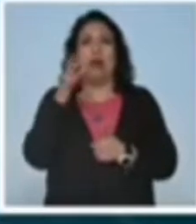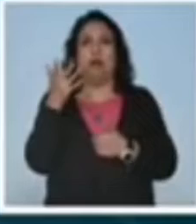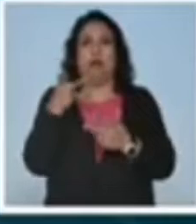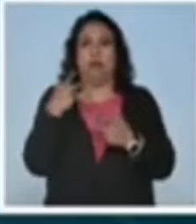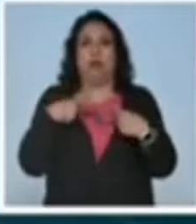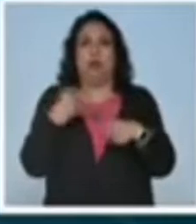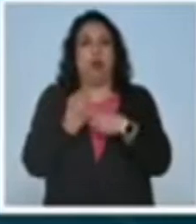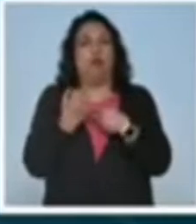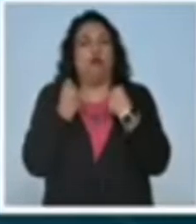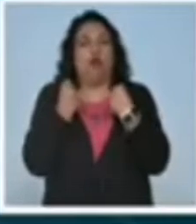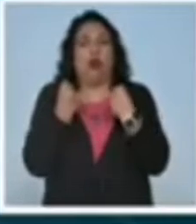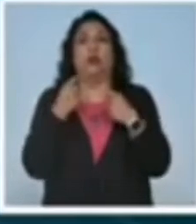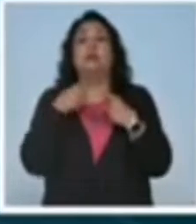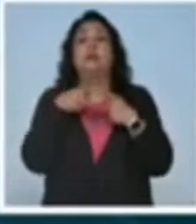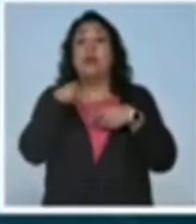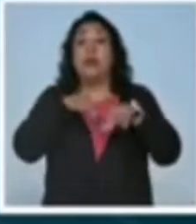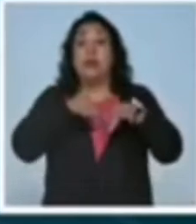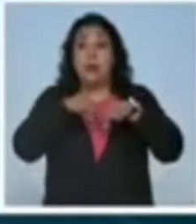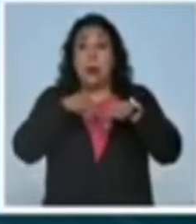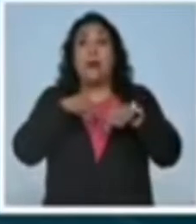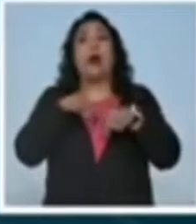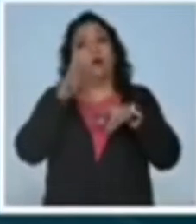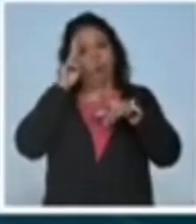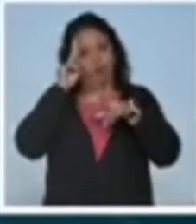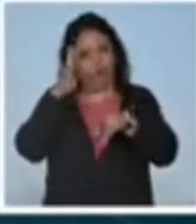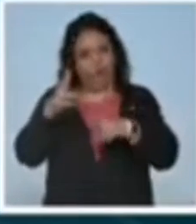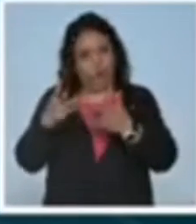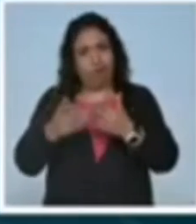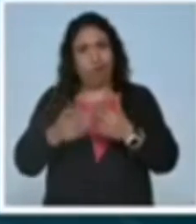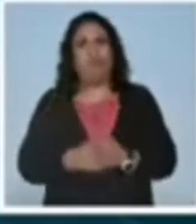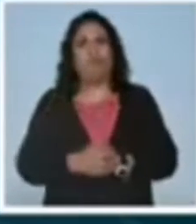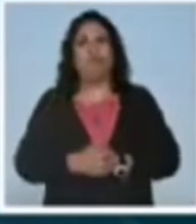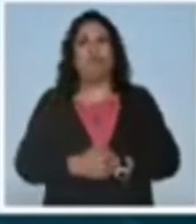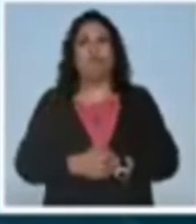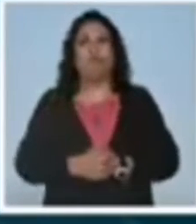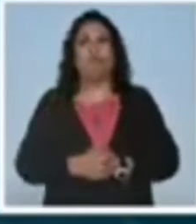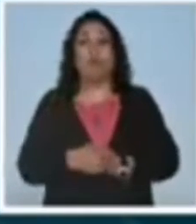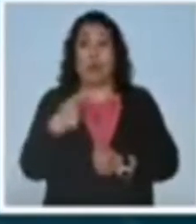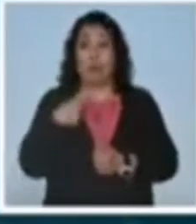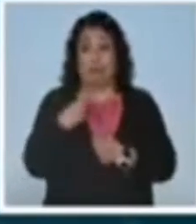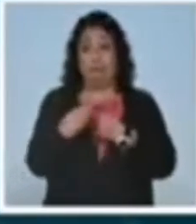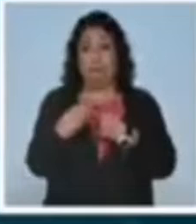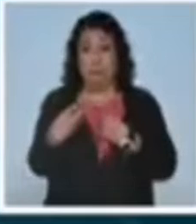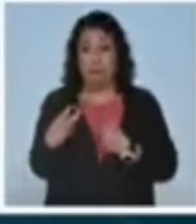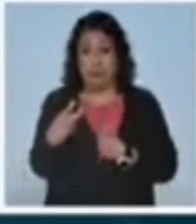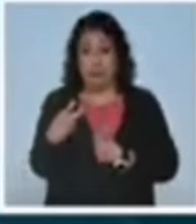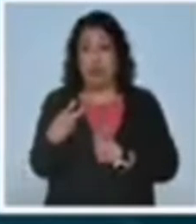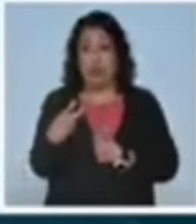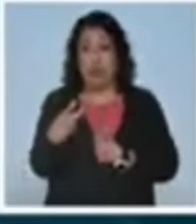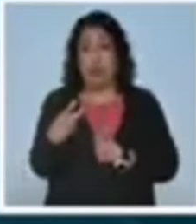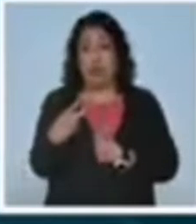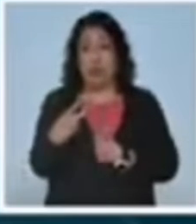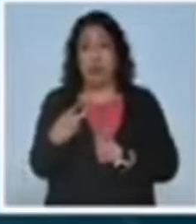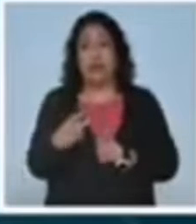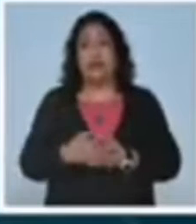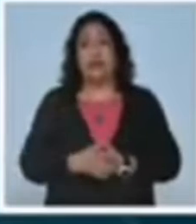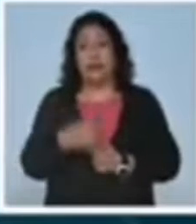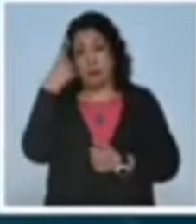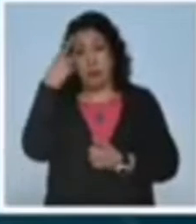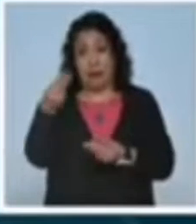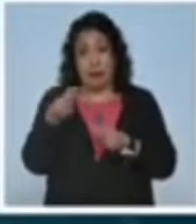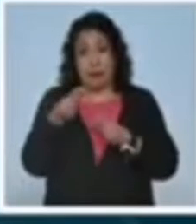fuertes y contrastantes. Por ese trabajo es que fue homenajeada. Cuando me invitan para